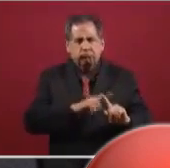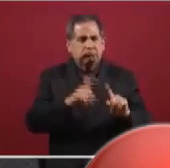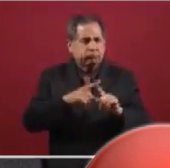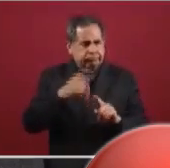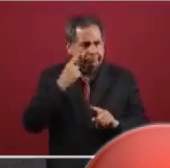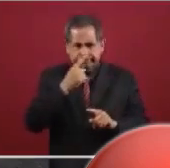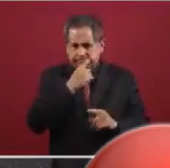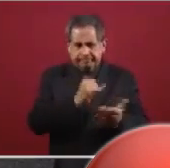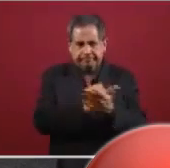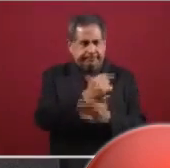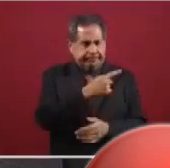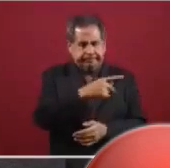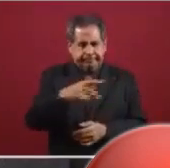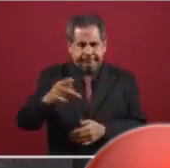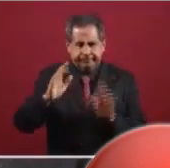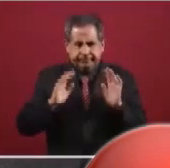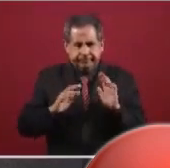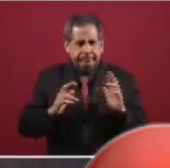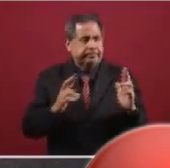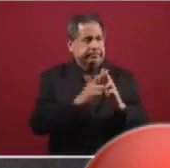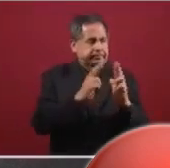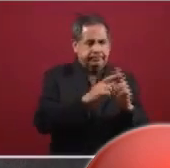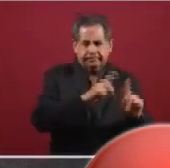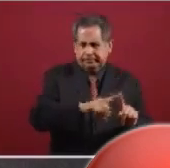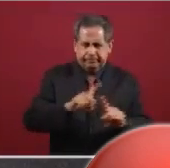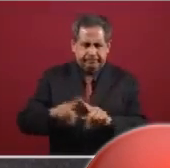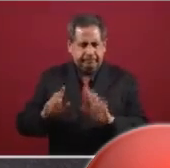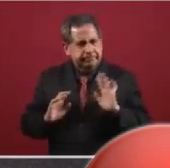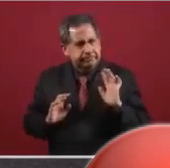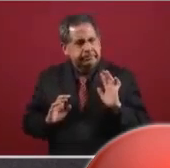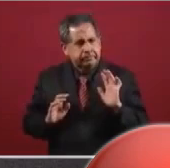decisiones personales, de todas las creencias